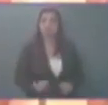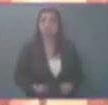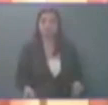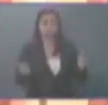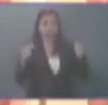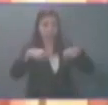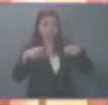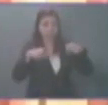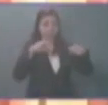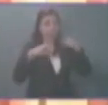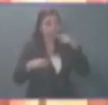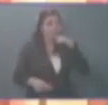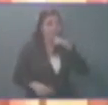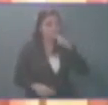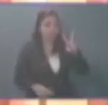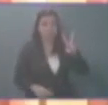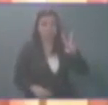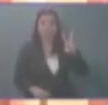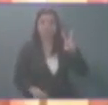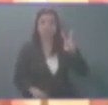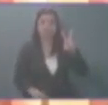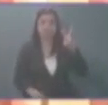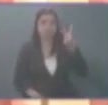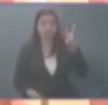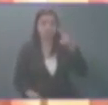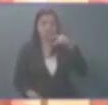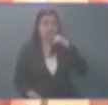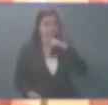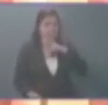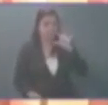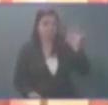el FMLN hizo